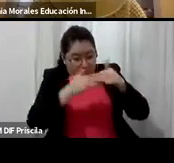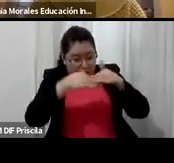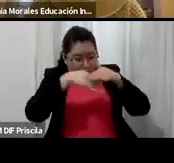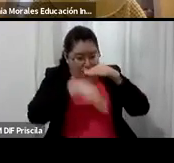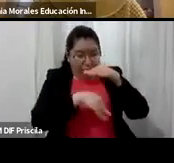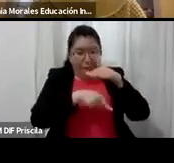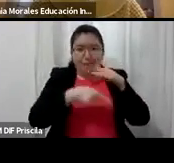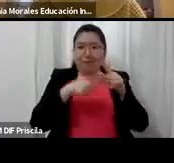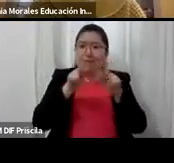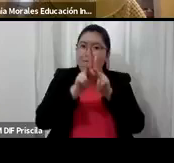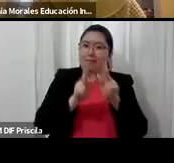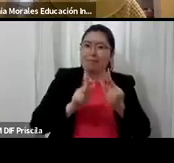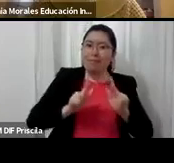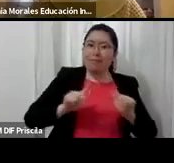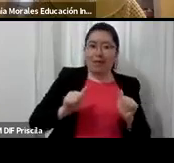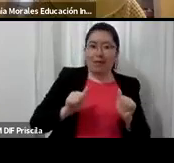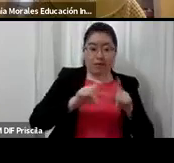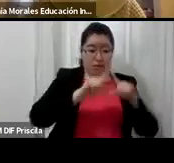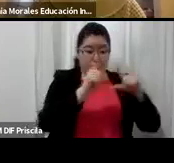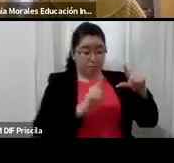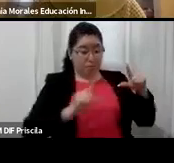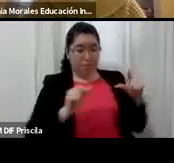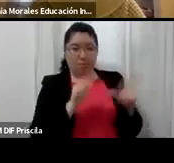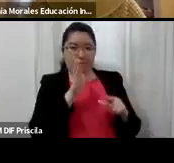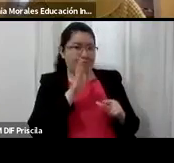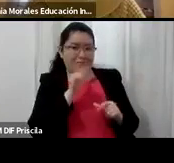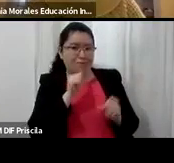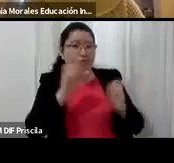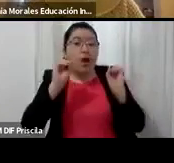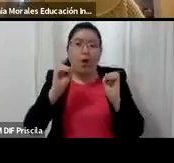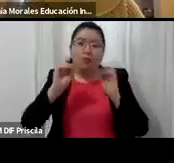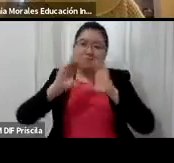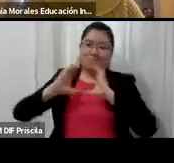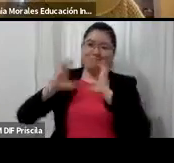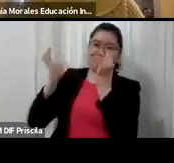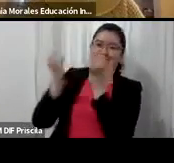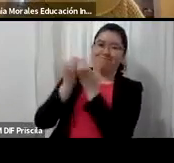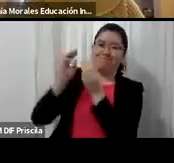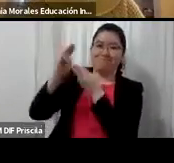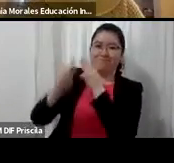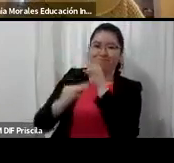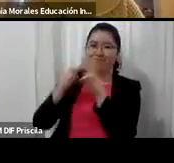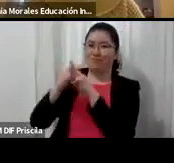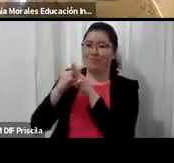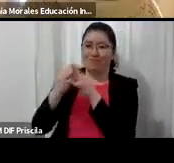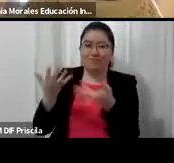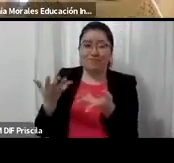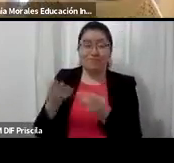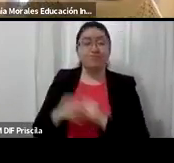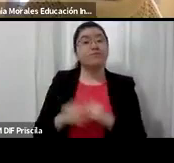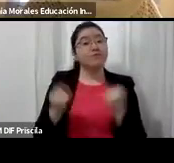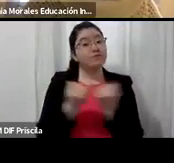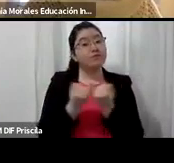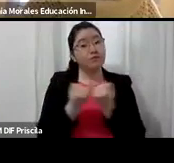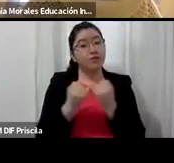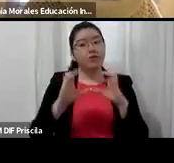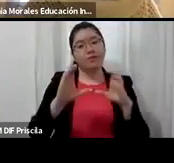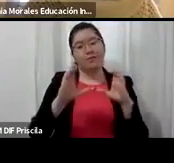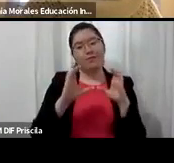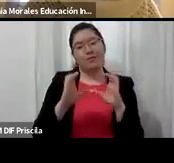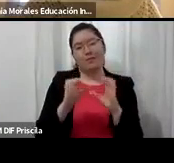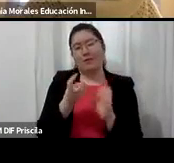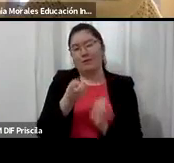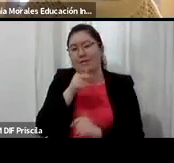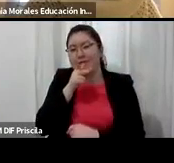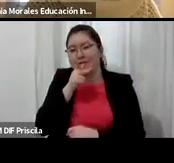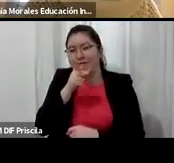nuestro país o en el mundo entero, ¿no? Entonces, creo que habría que tener como mucho cuidado en ese sentido y de ahí como que